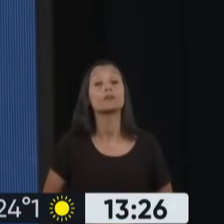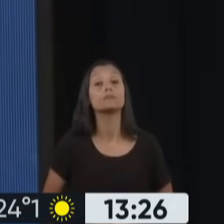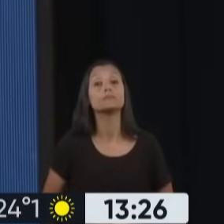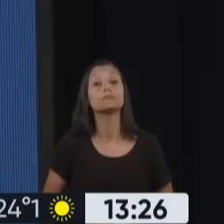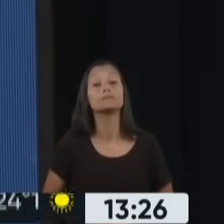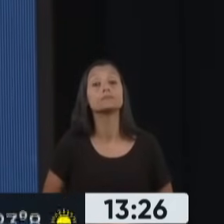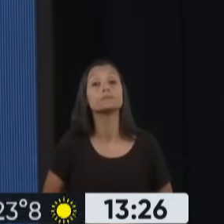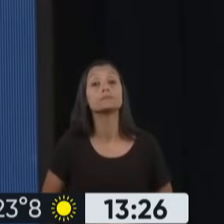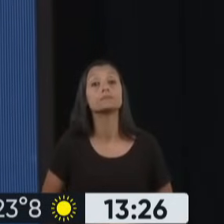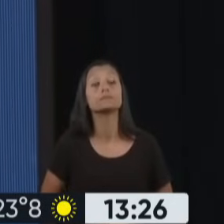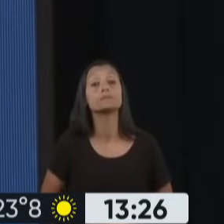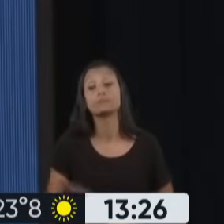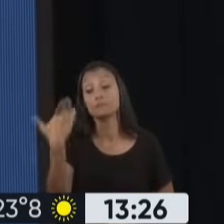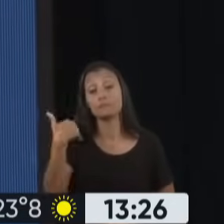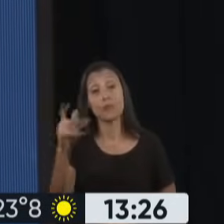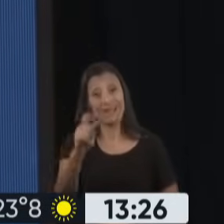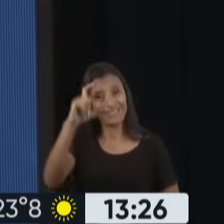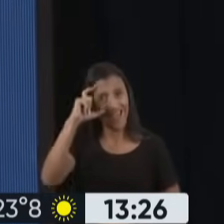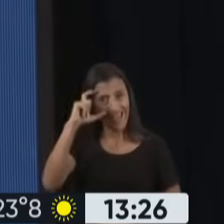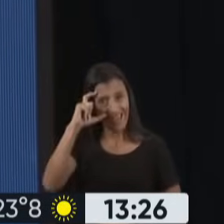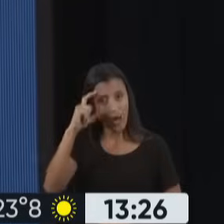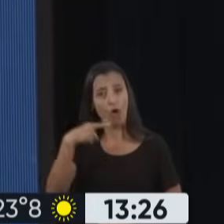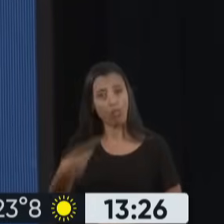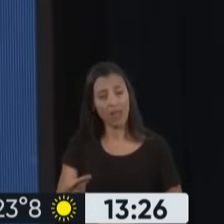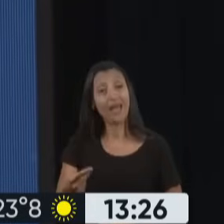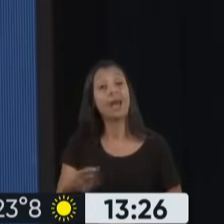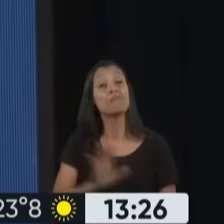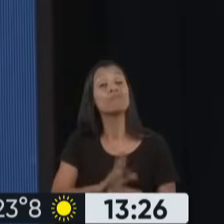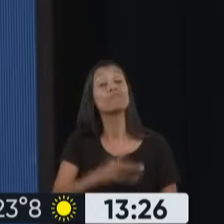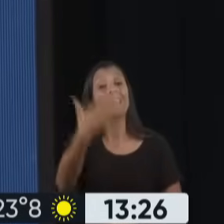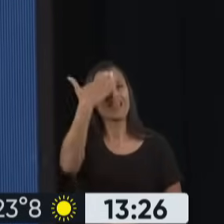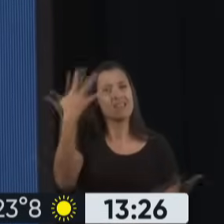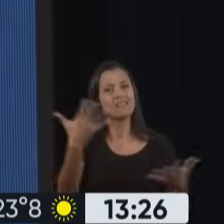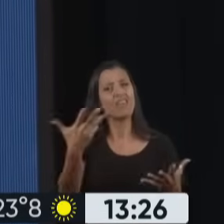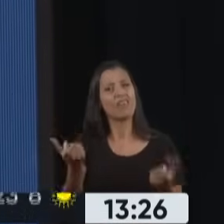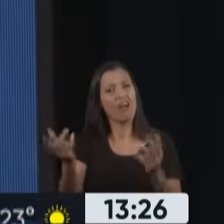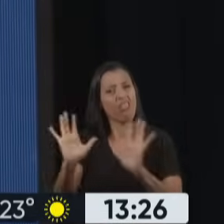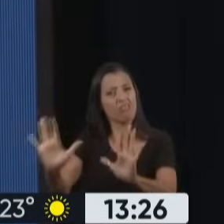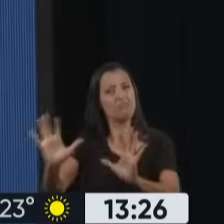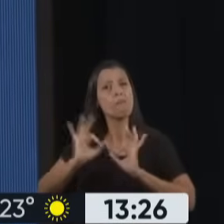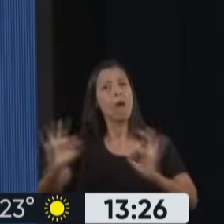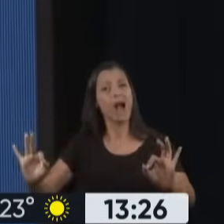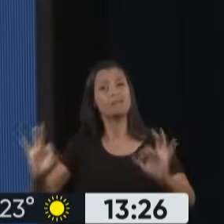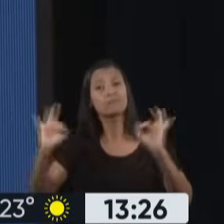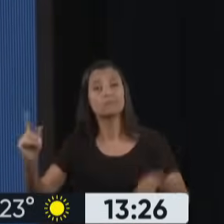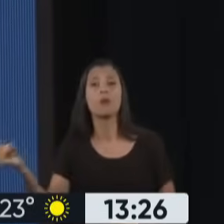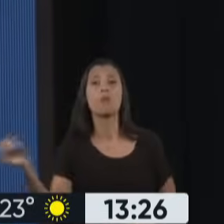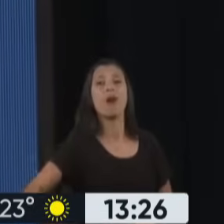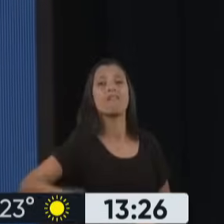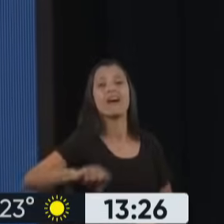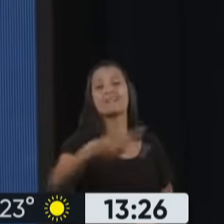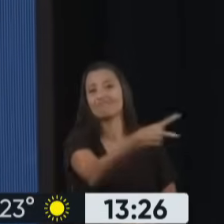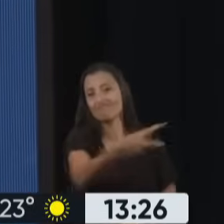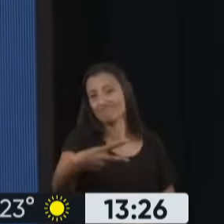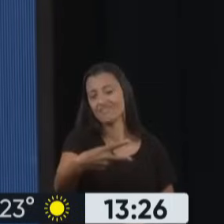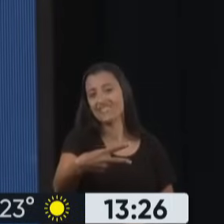En la primera quincena de enero les dije que se tomaran vacaciones y que volvieran para la segunda quincena de enero,